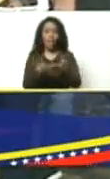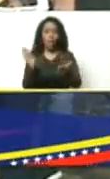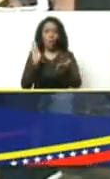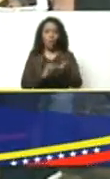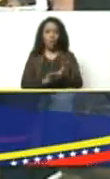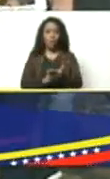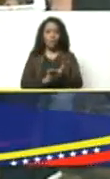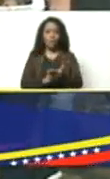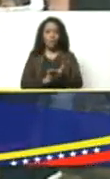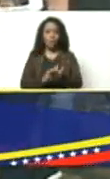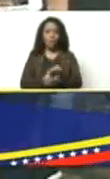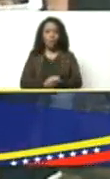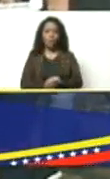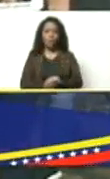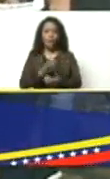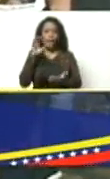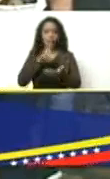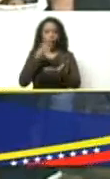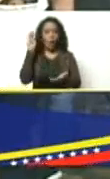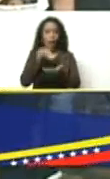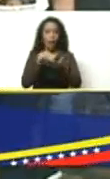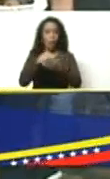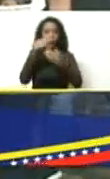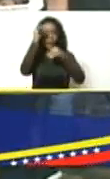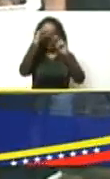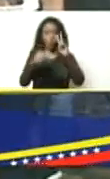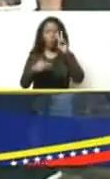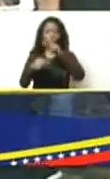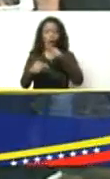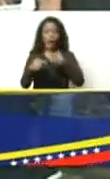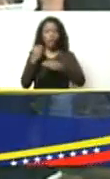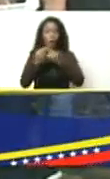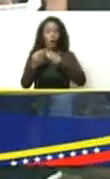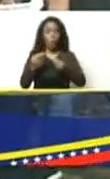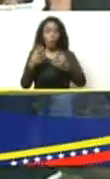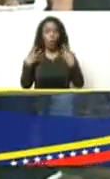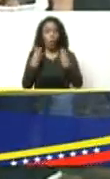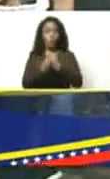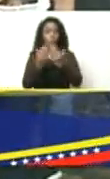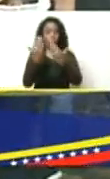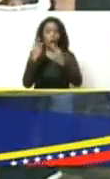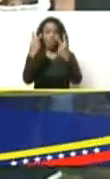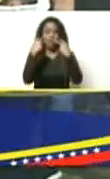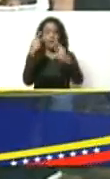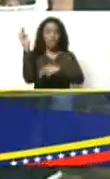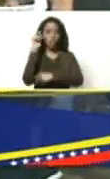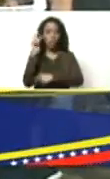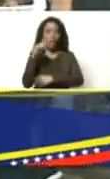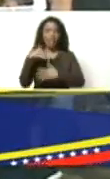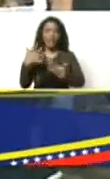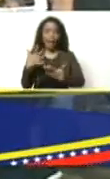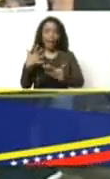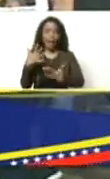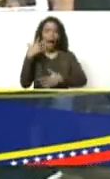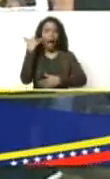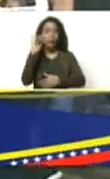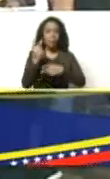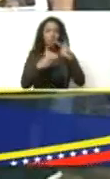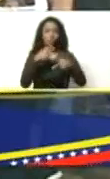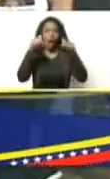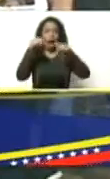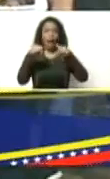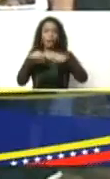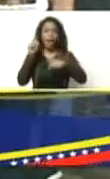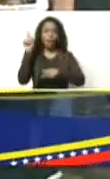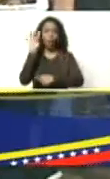de que haya sido tomado el estado de Aragua en cuenta para que usted vea, y para los que lo acompañen, y vea Venezuela, qué es lo que se está produciendo aquí.